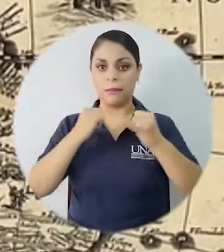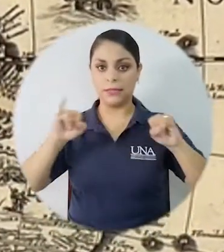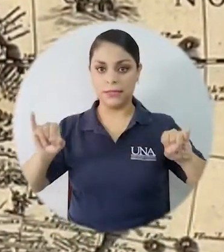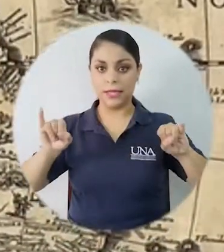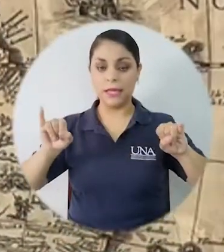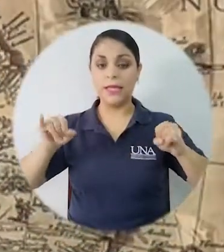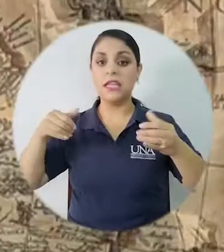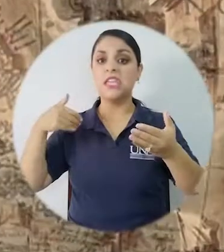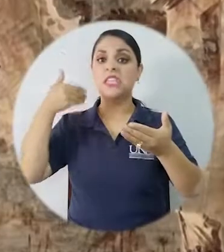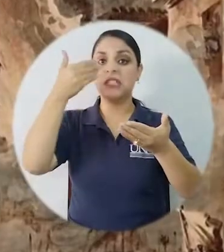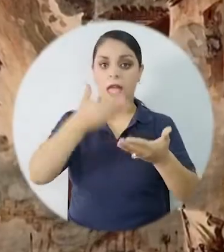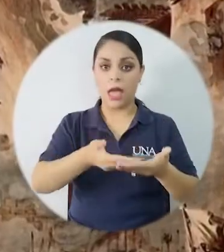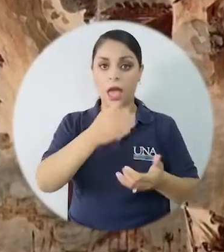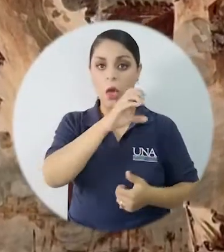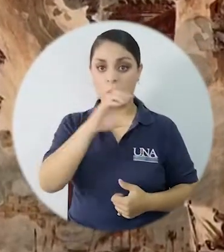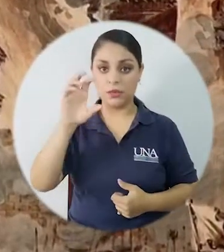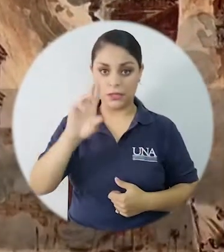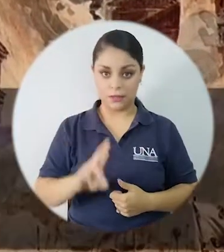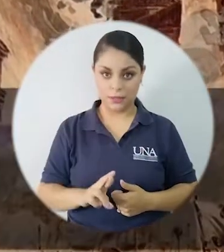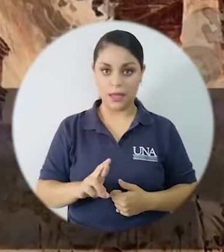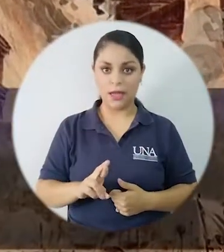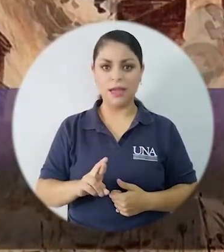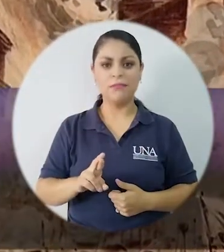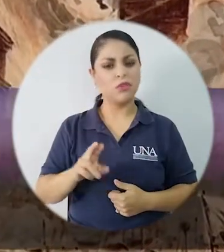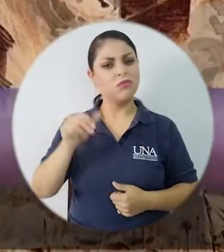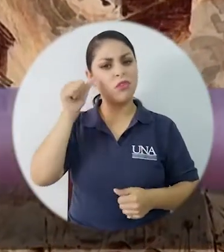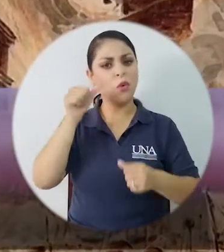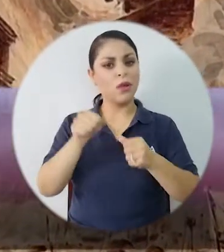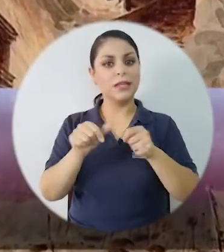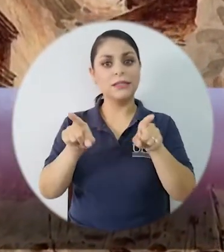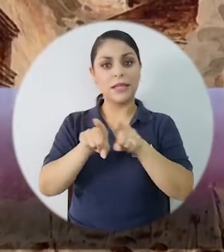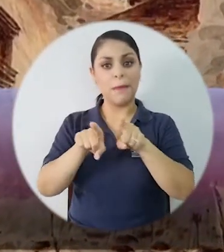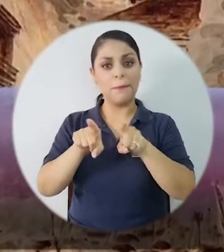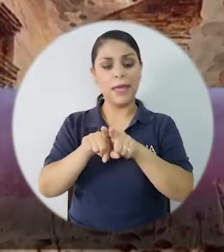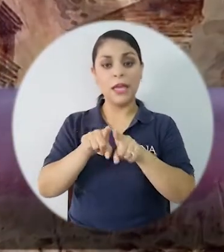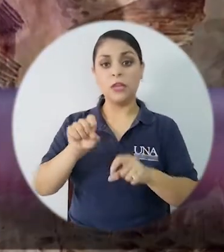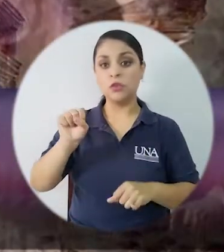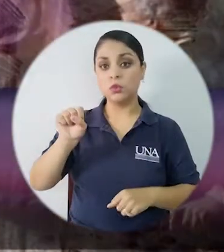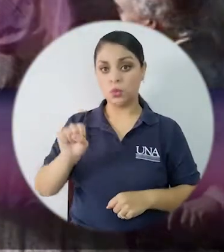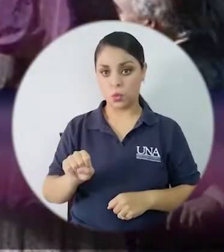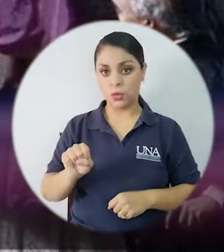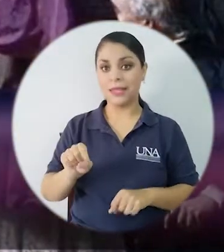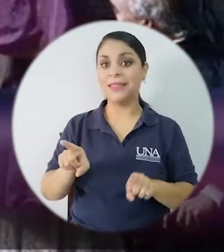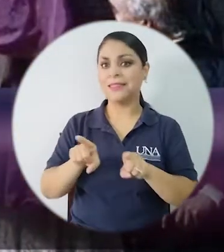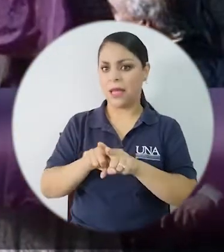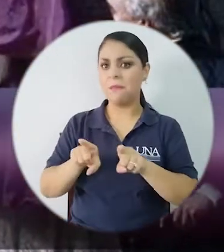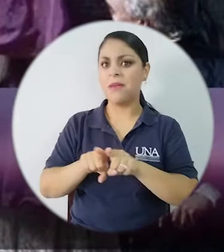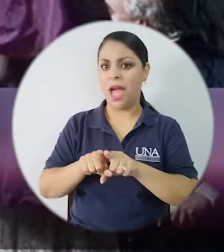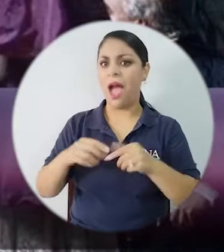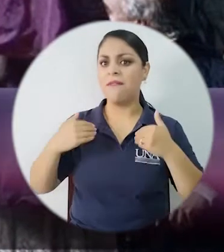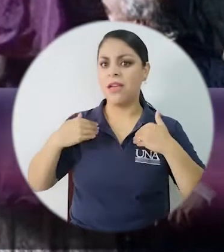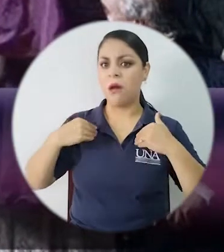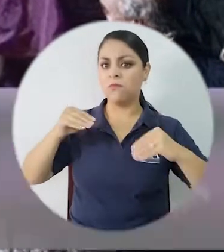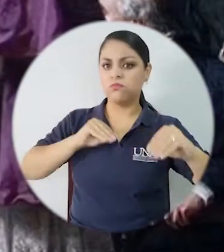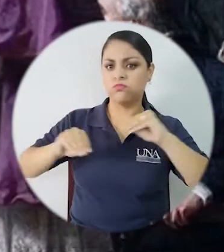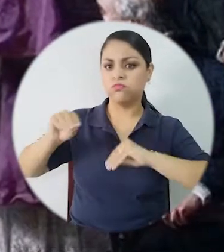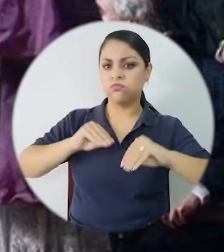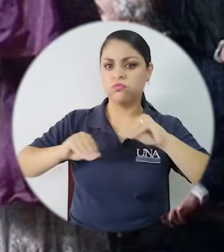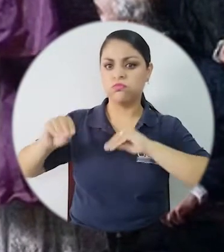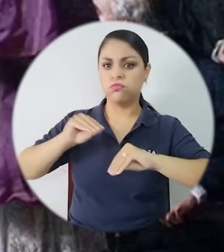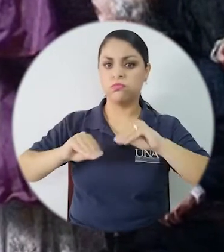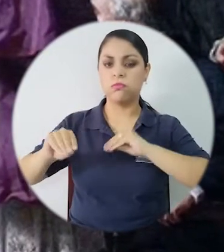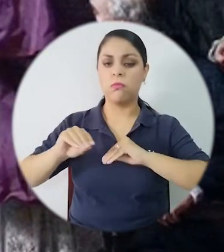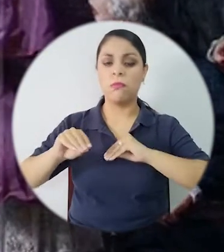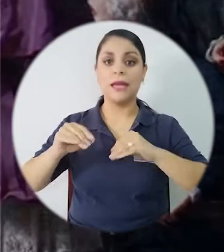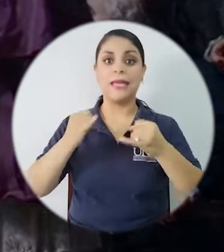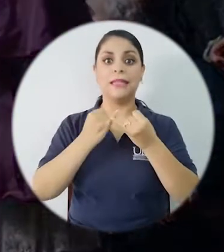independizarse. Llegará a Costa Rica, pero hay que entender también que en el sur habían movimientos independentistas. Es irreal